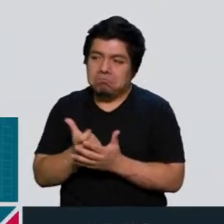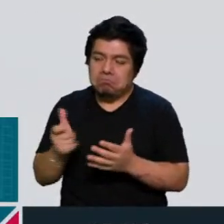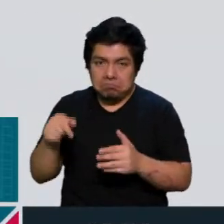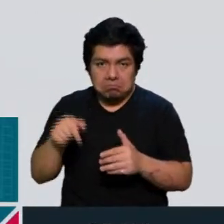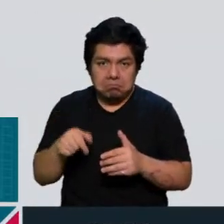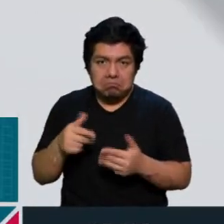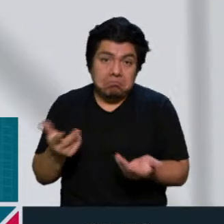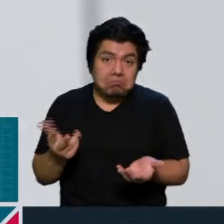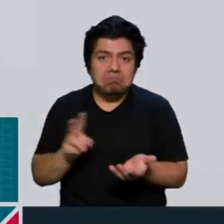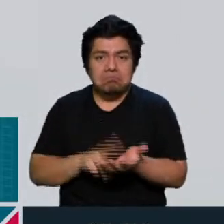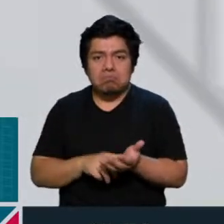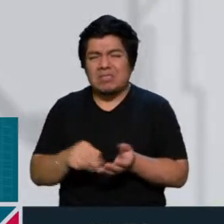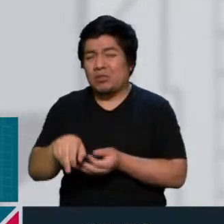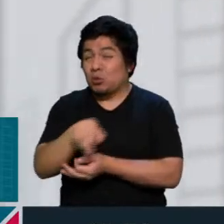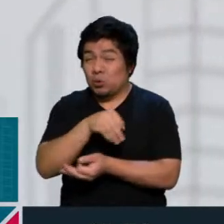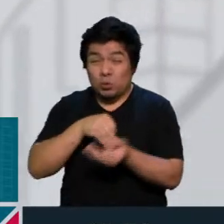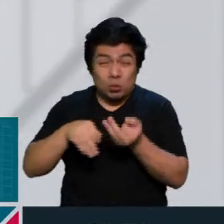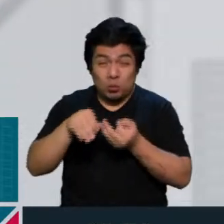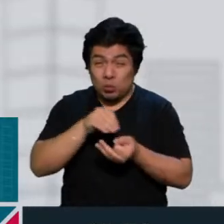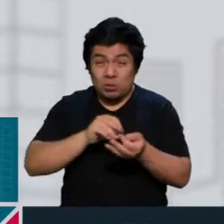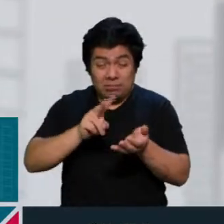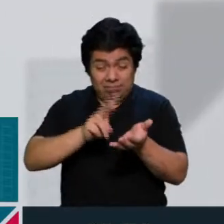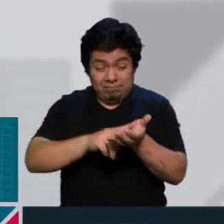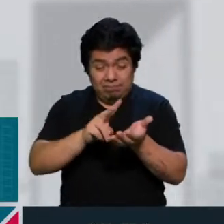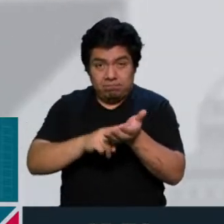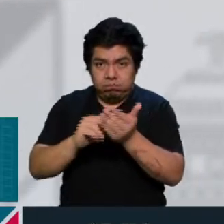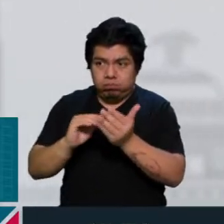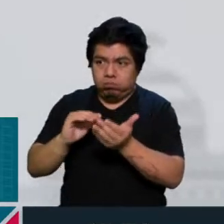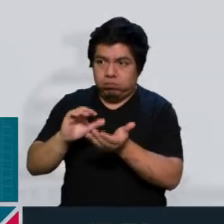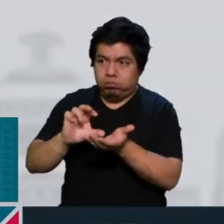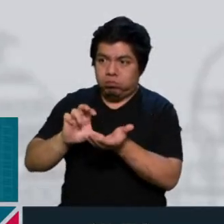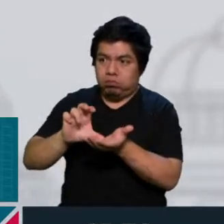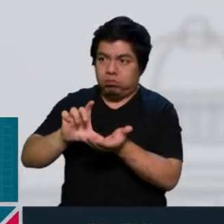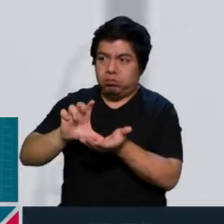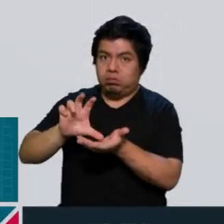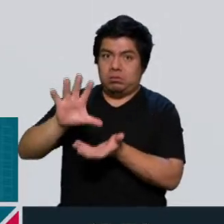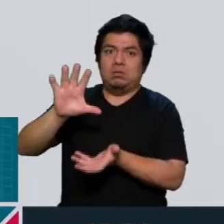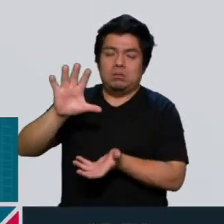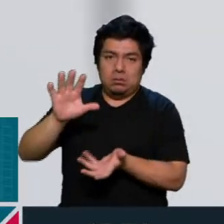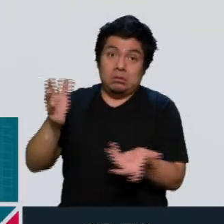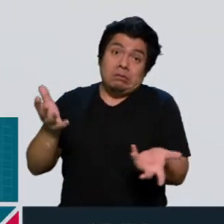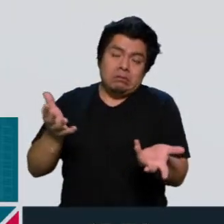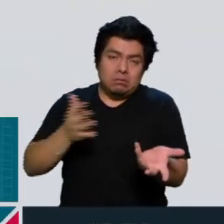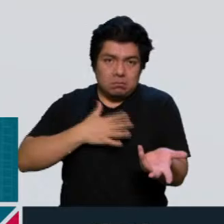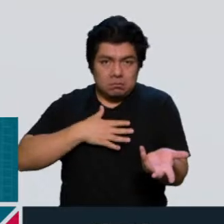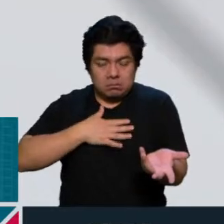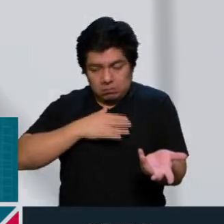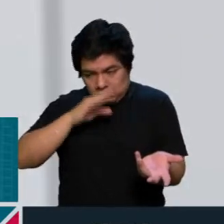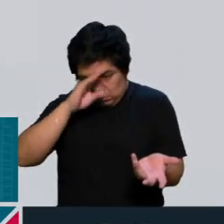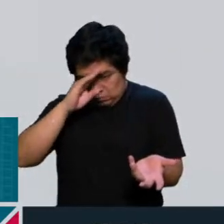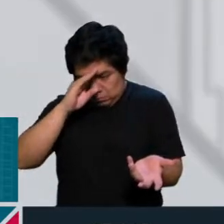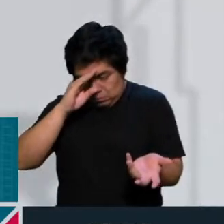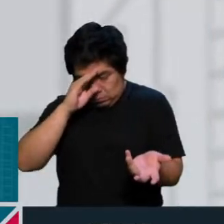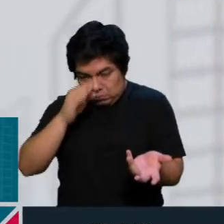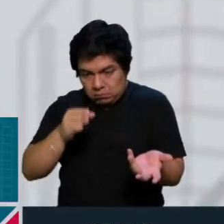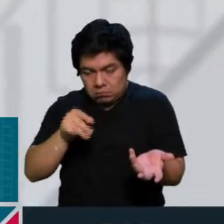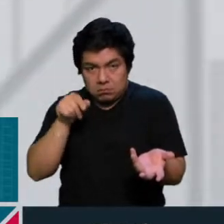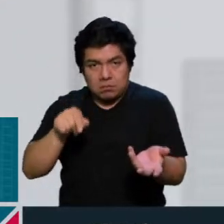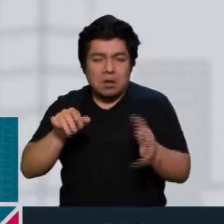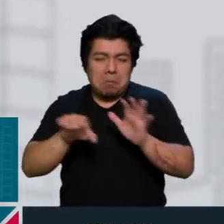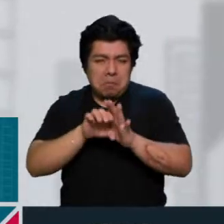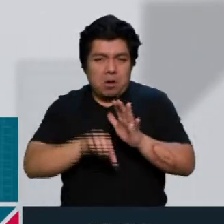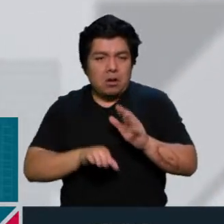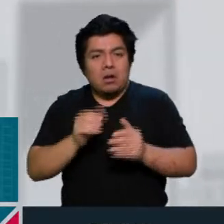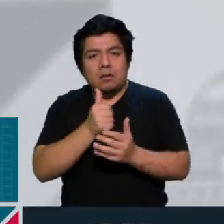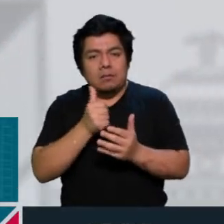aquí. Todo se incrementa, ¿no? Entonces, yo creo que realmente cuando hablamos de zonas